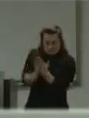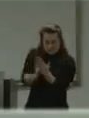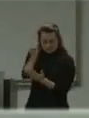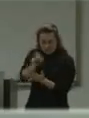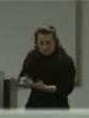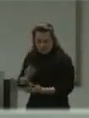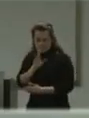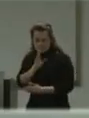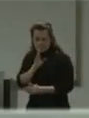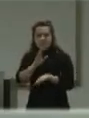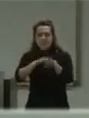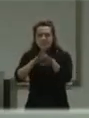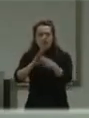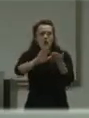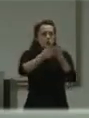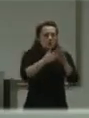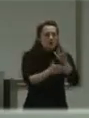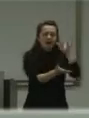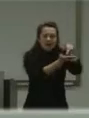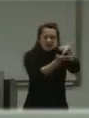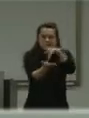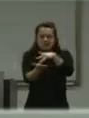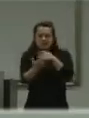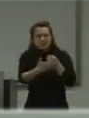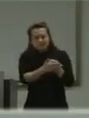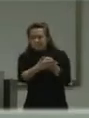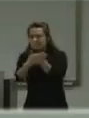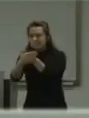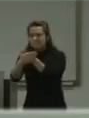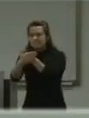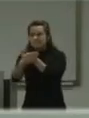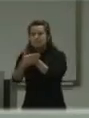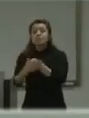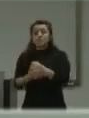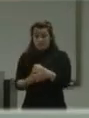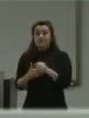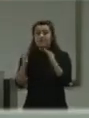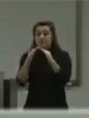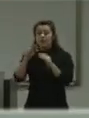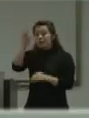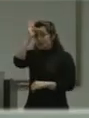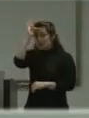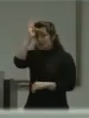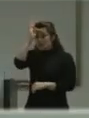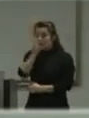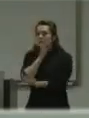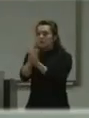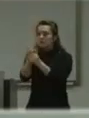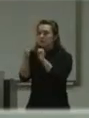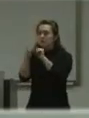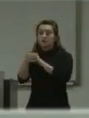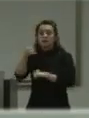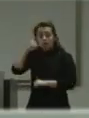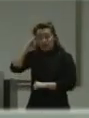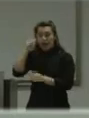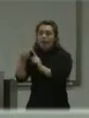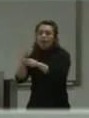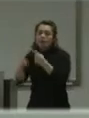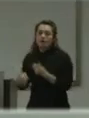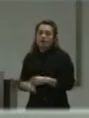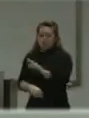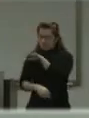conocemos los nuevos comunitarios y demás tuvimos que ir a tocar puertas de las clínicas para hablar con psiquiatras amigos y